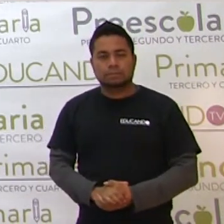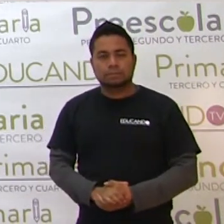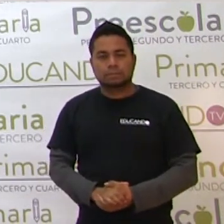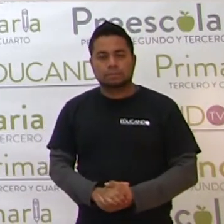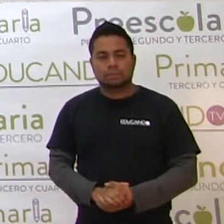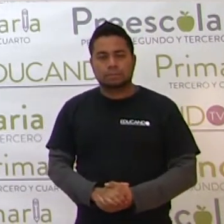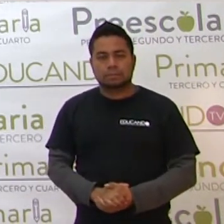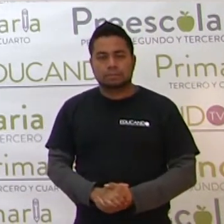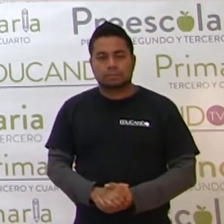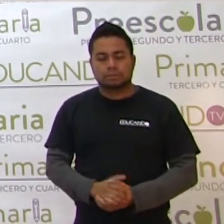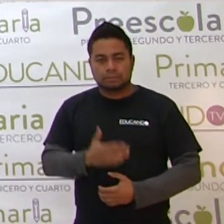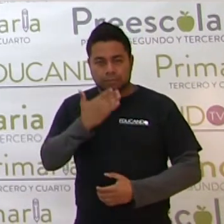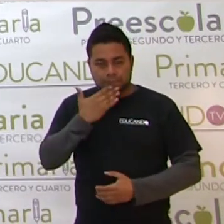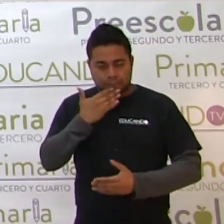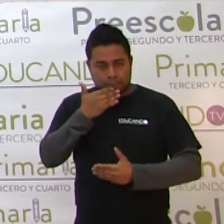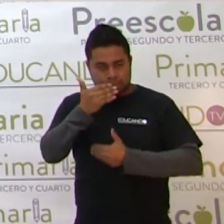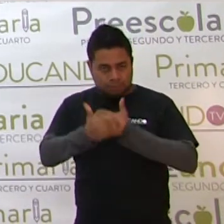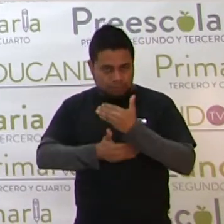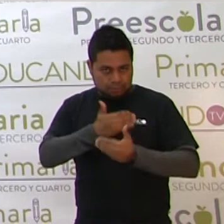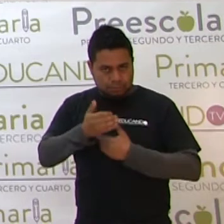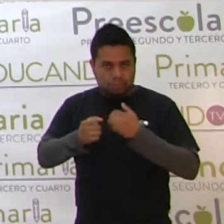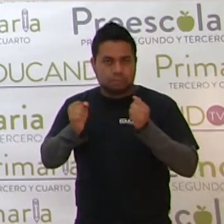Seguimos entonces con nuestro paso